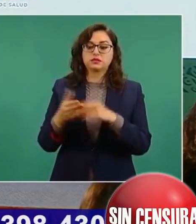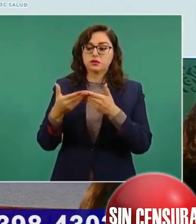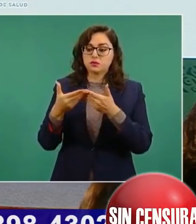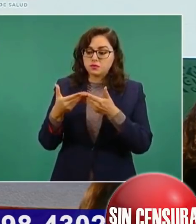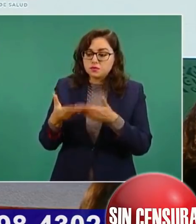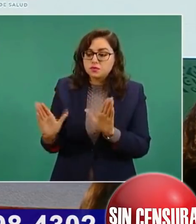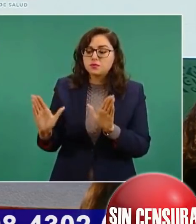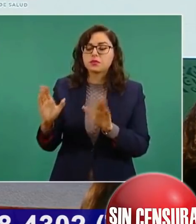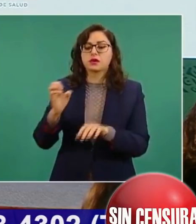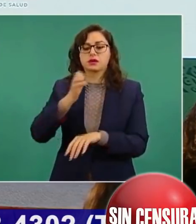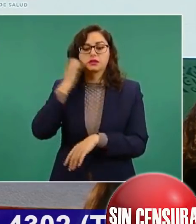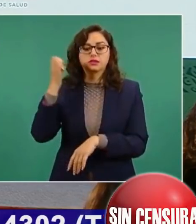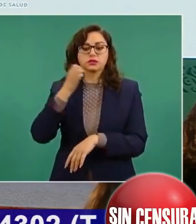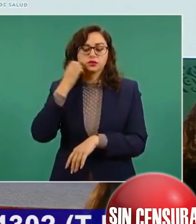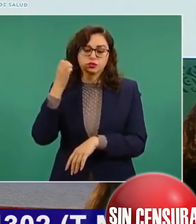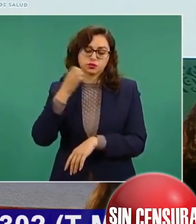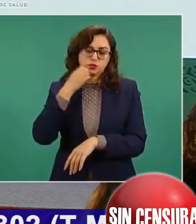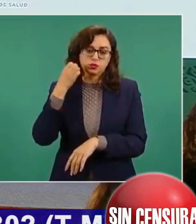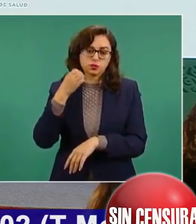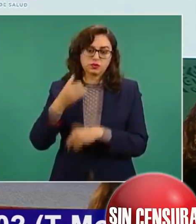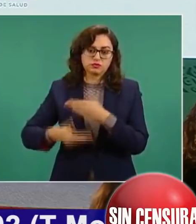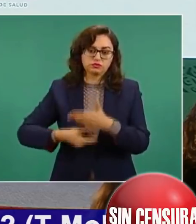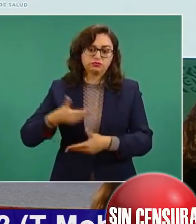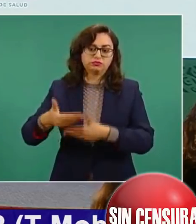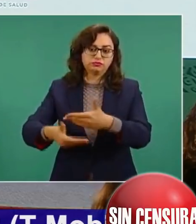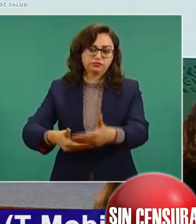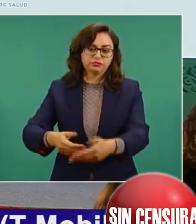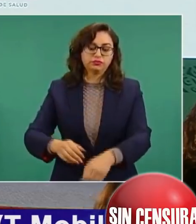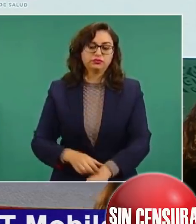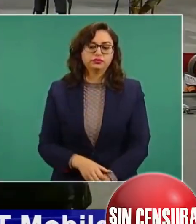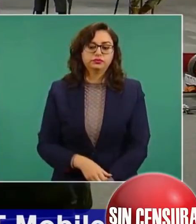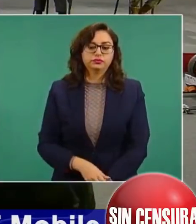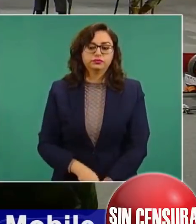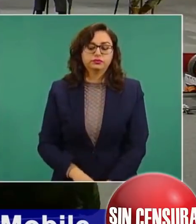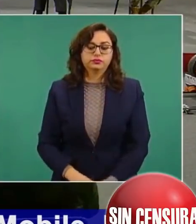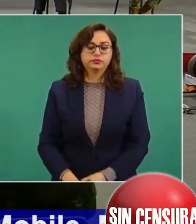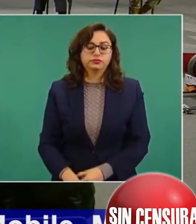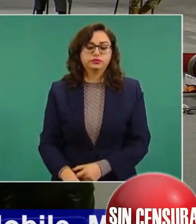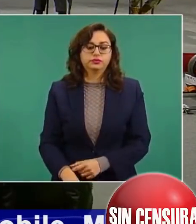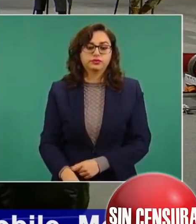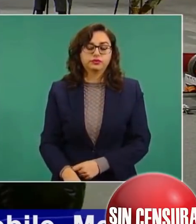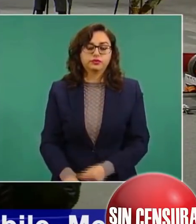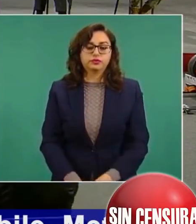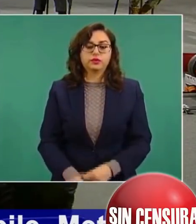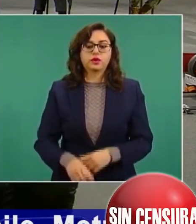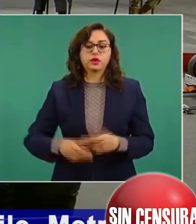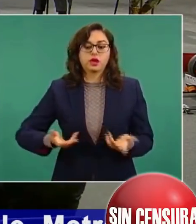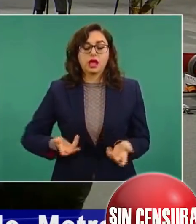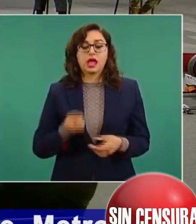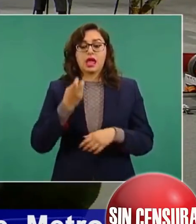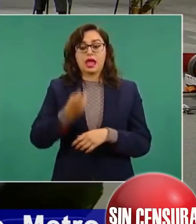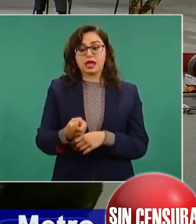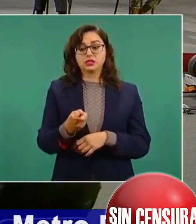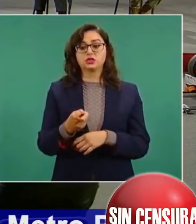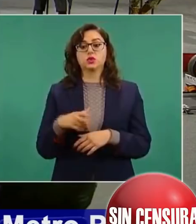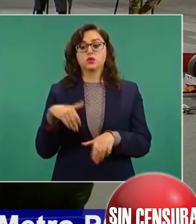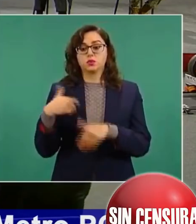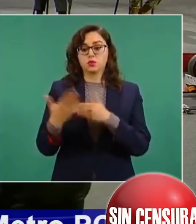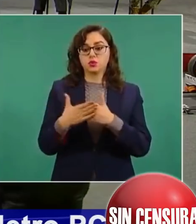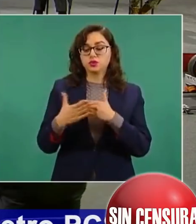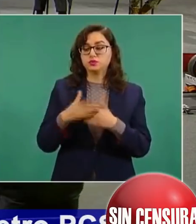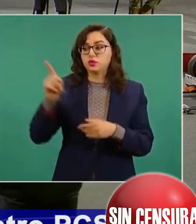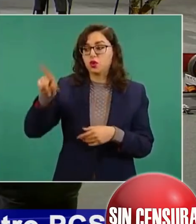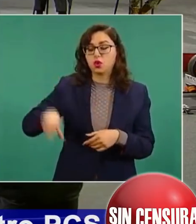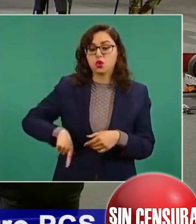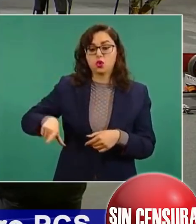más acelerada hacia la apertura escolar en este estado. Por supuesto, esto será detalladamente conversado con el